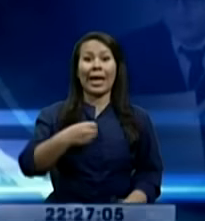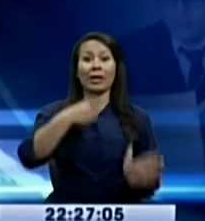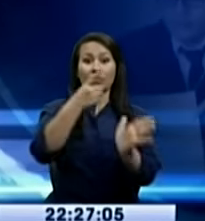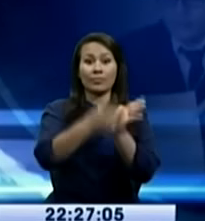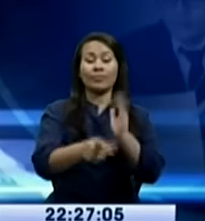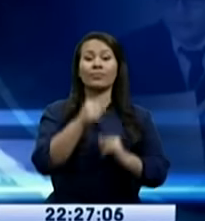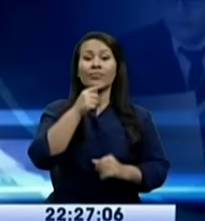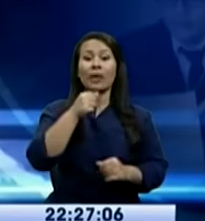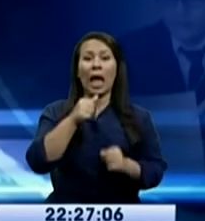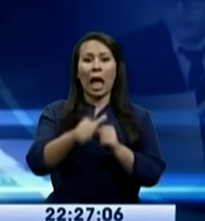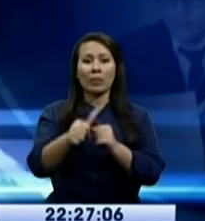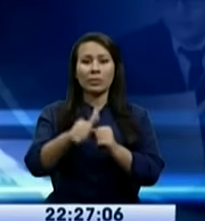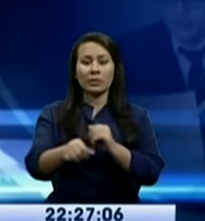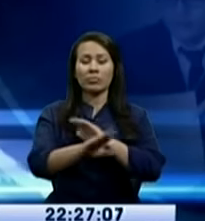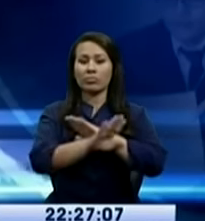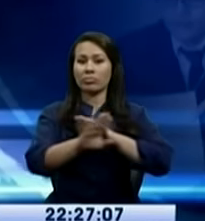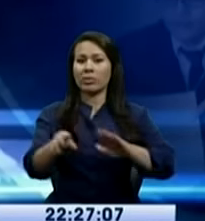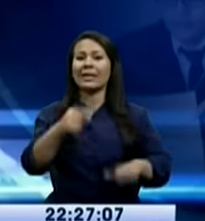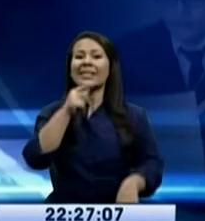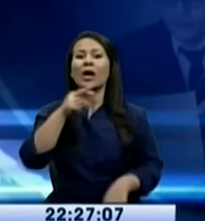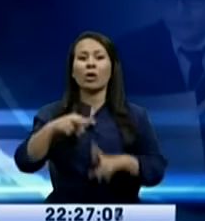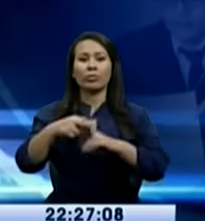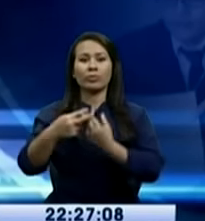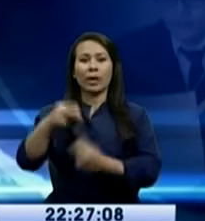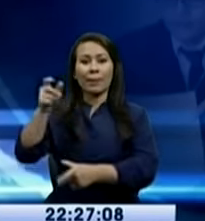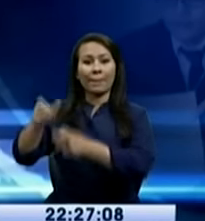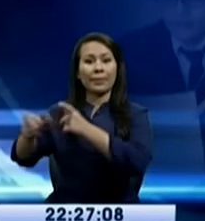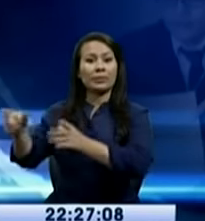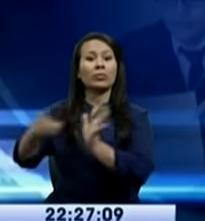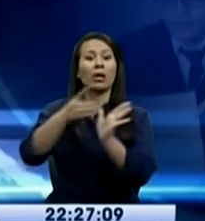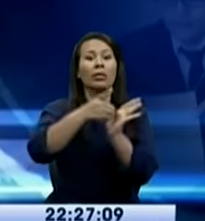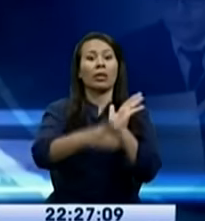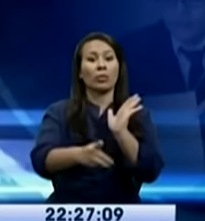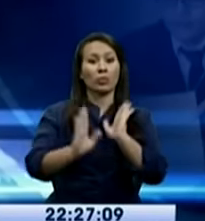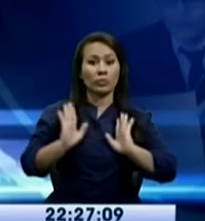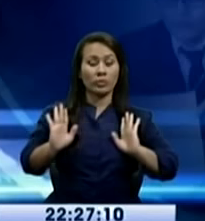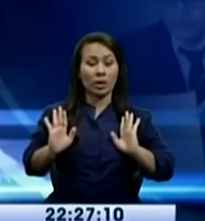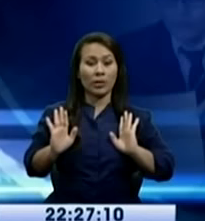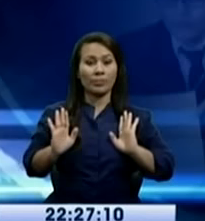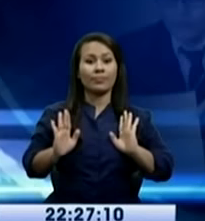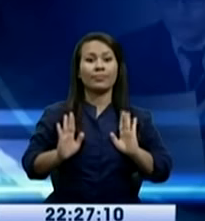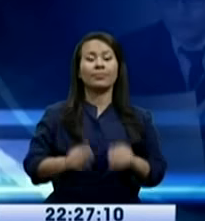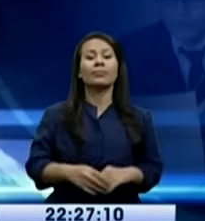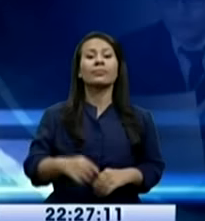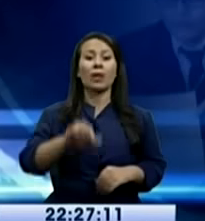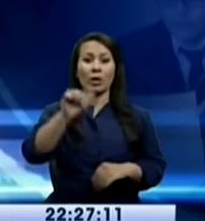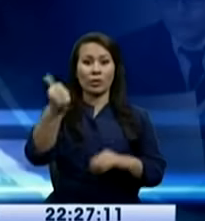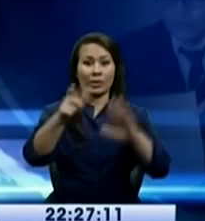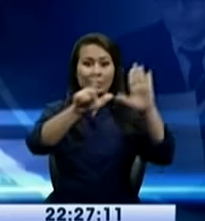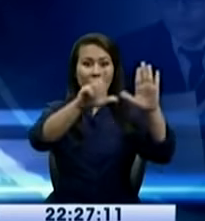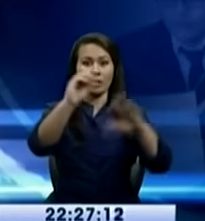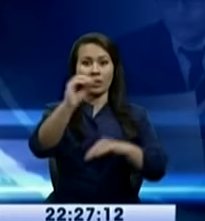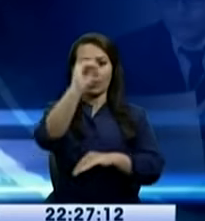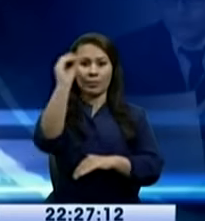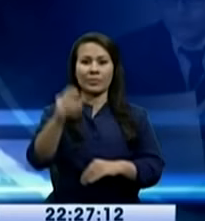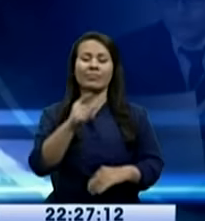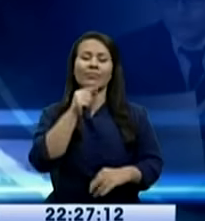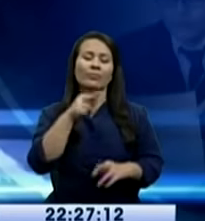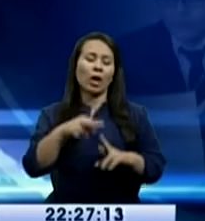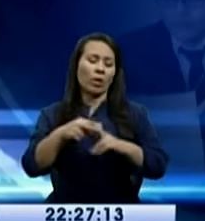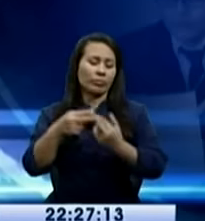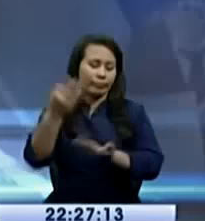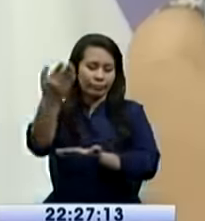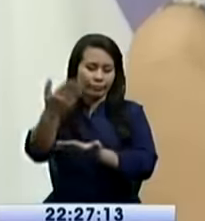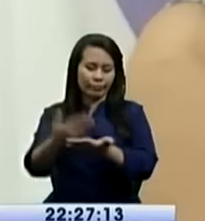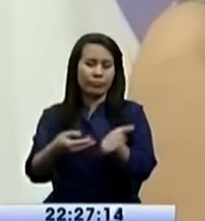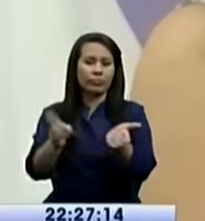procesos administrativos iniciados corresponden a denuncias de los ciudadanos. El resto son procesos iniciados de